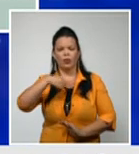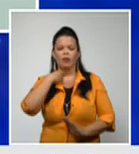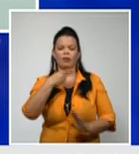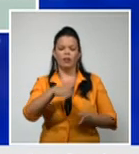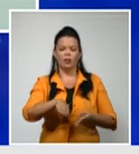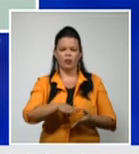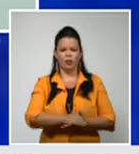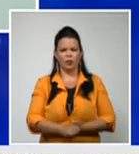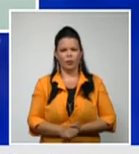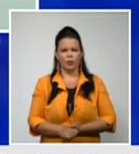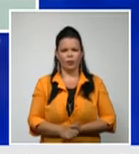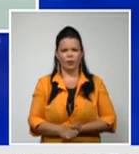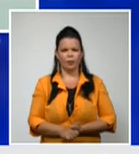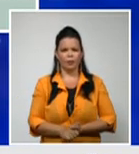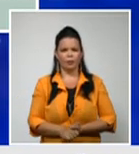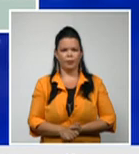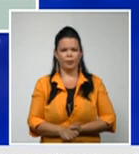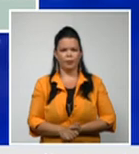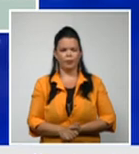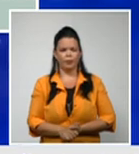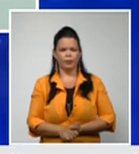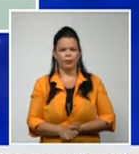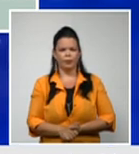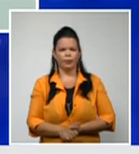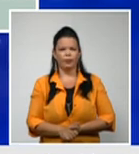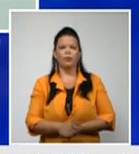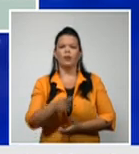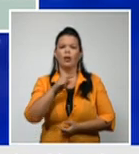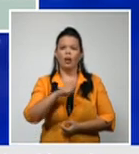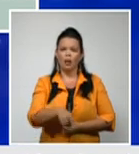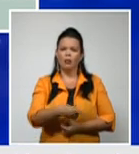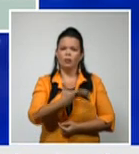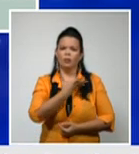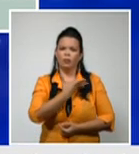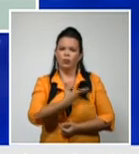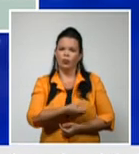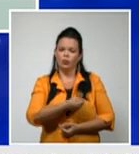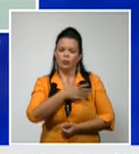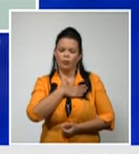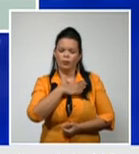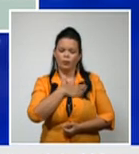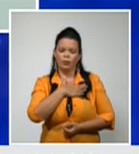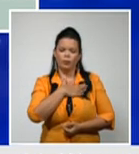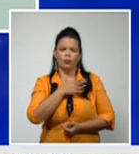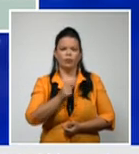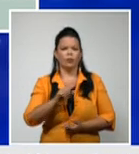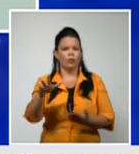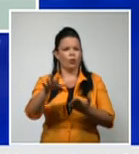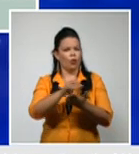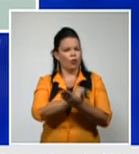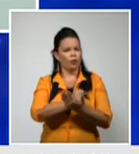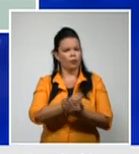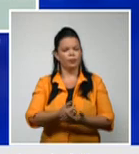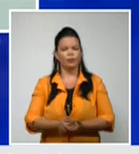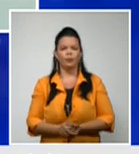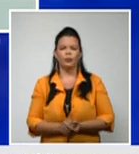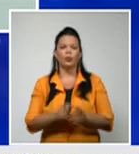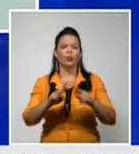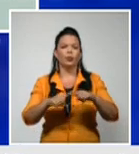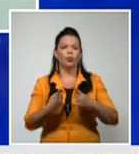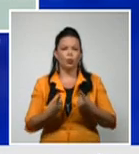se encuentra con duelo nacional decretado por el número que ha